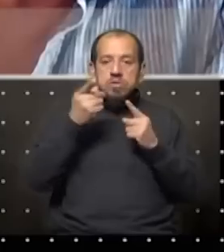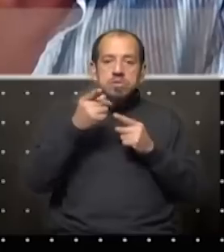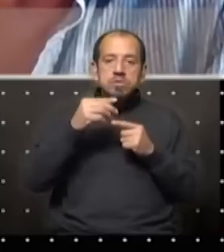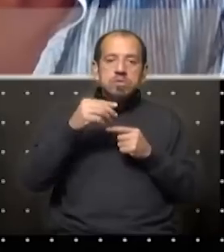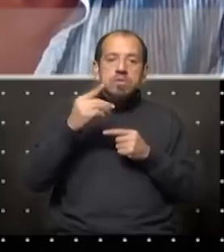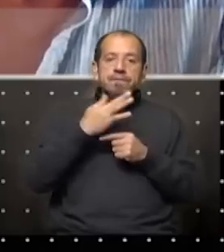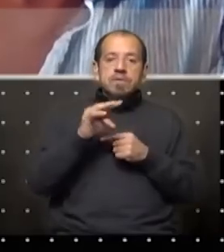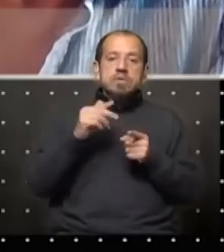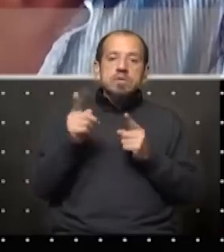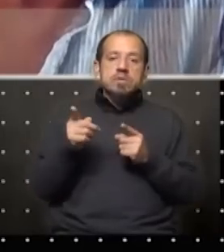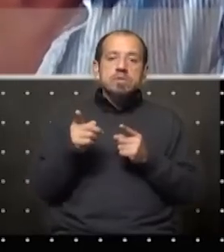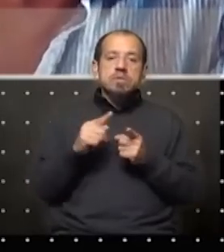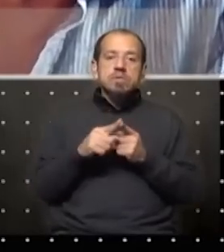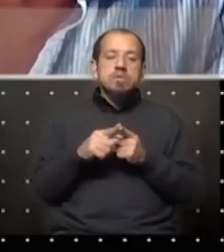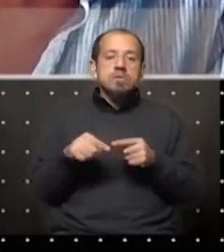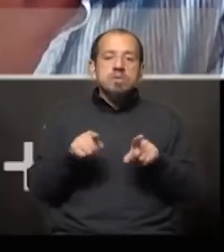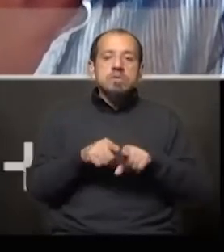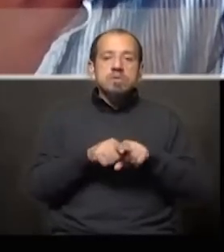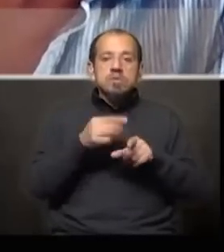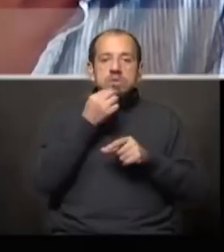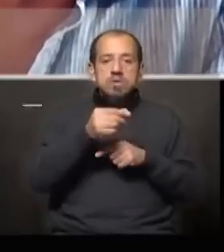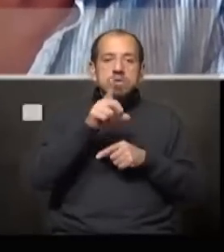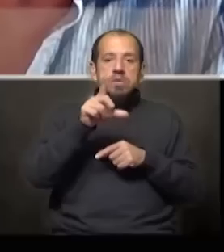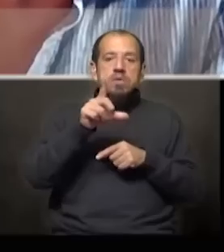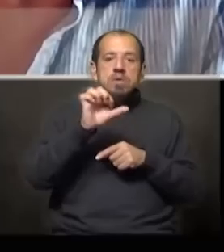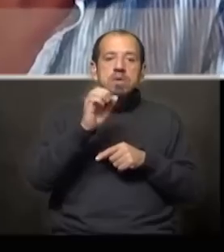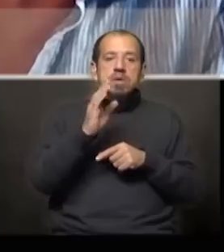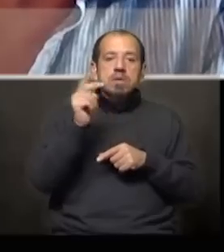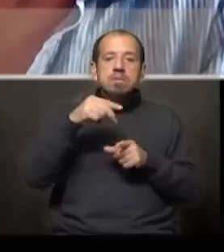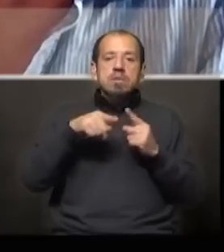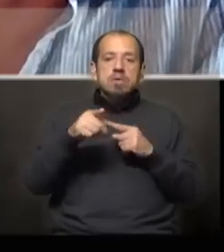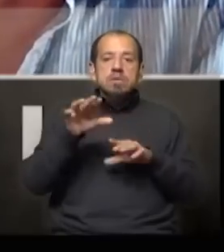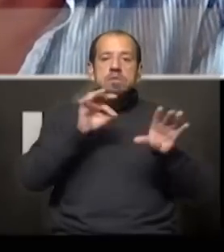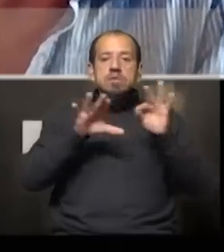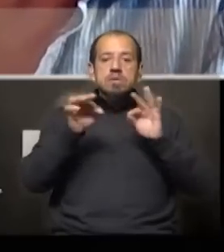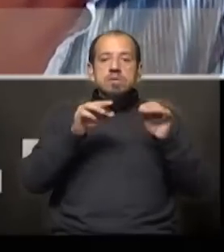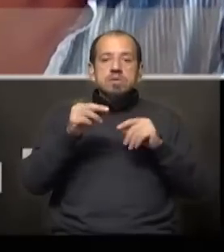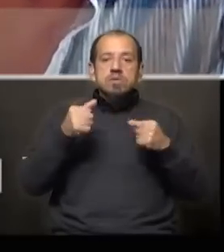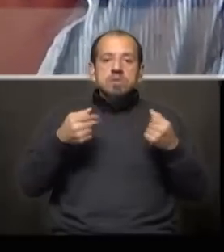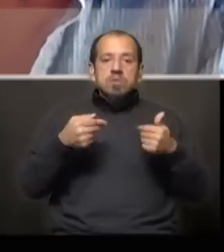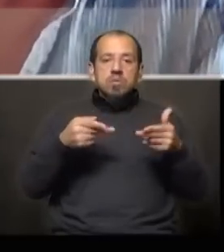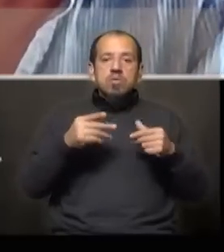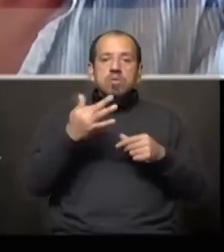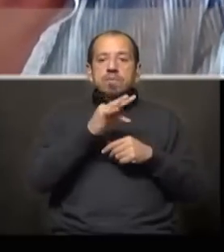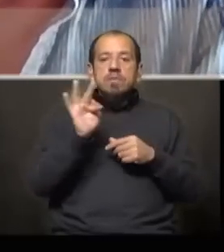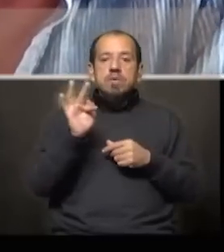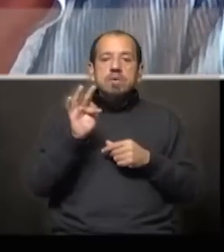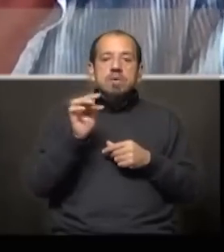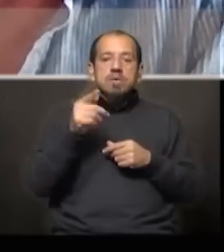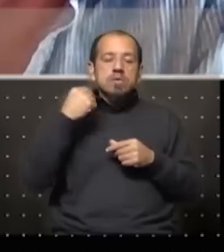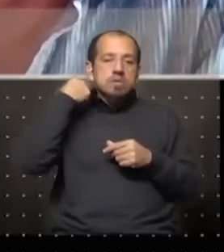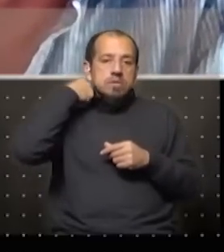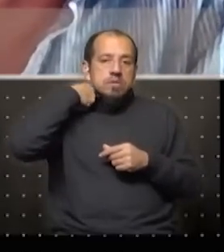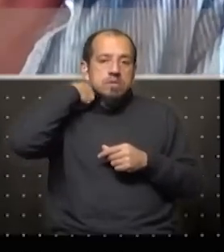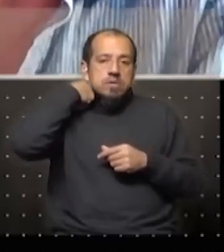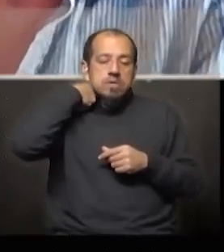no son franceses eso es exactamente lo que dice María independen que esa selección de fútbol no es representativa de Francia Pero bueno eso son las palabras